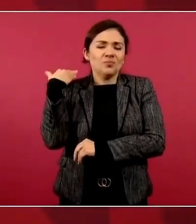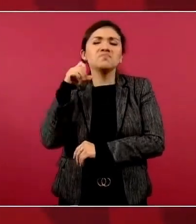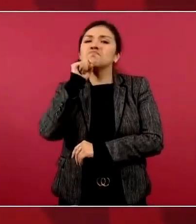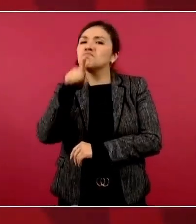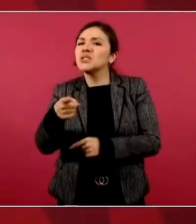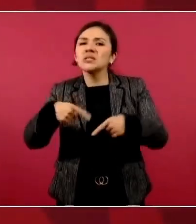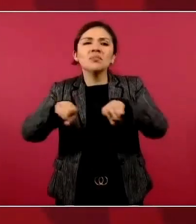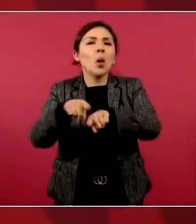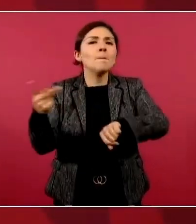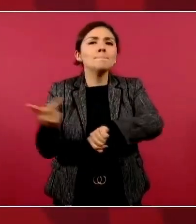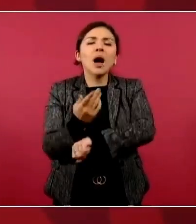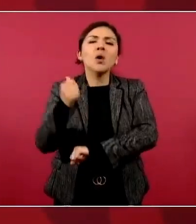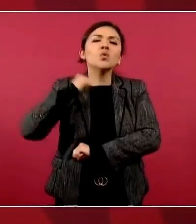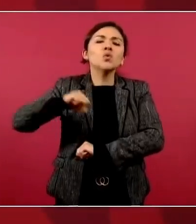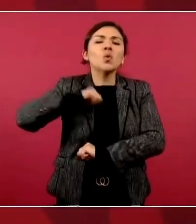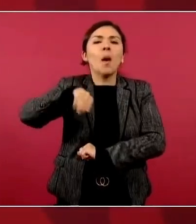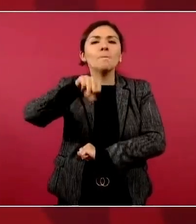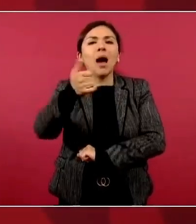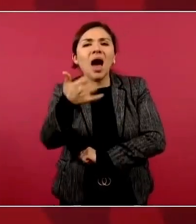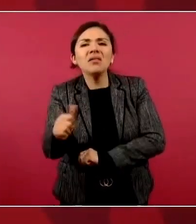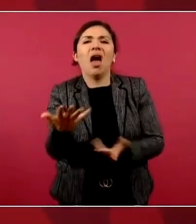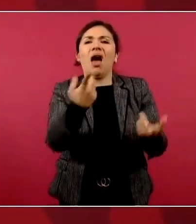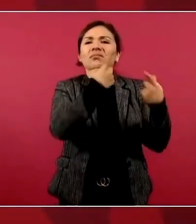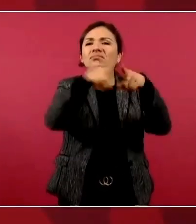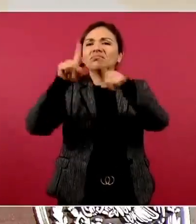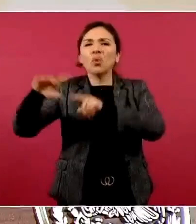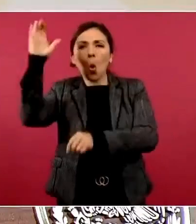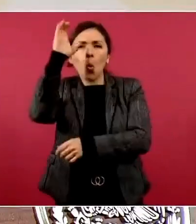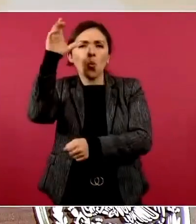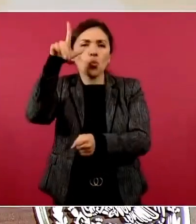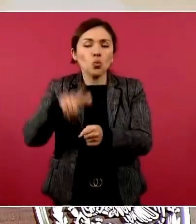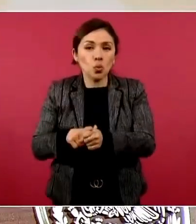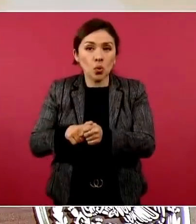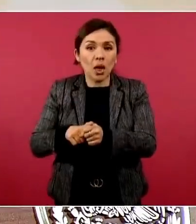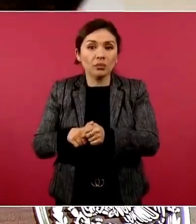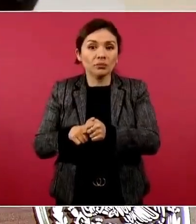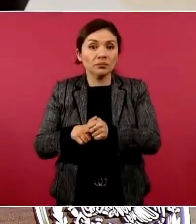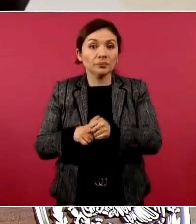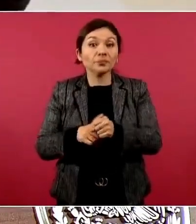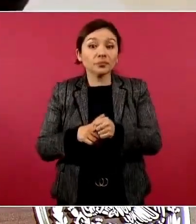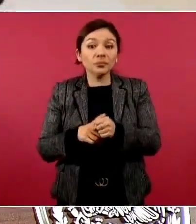mayas y pasó con todas las culturas. O sea,